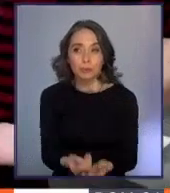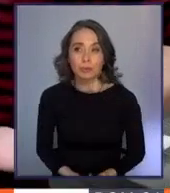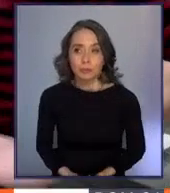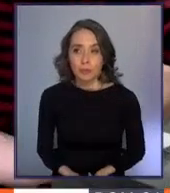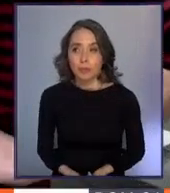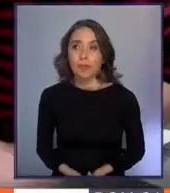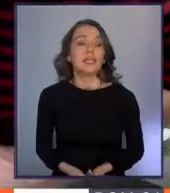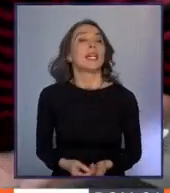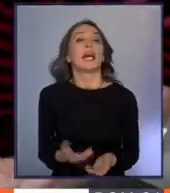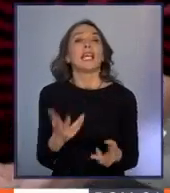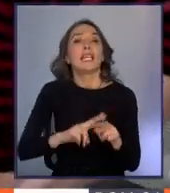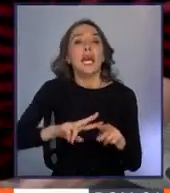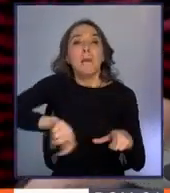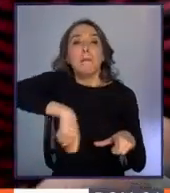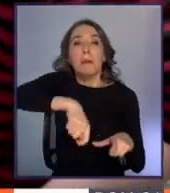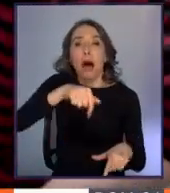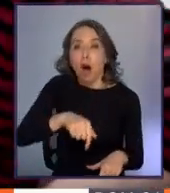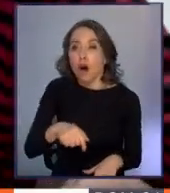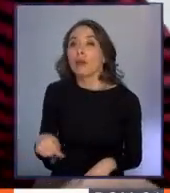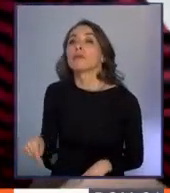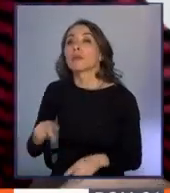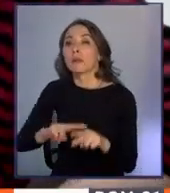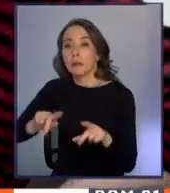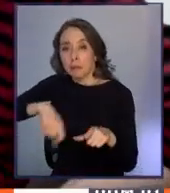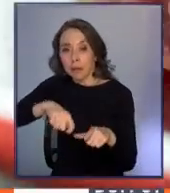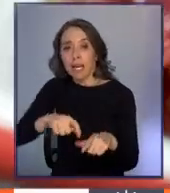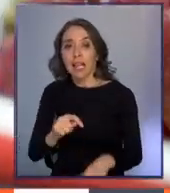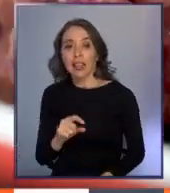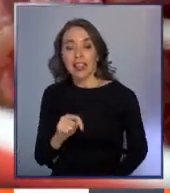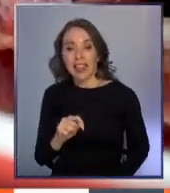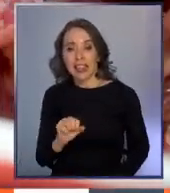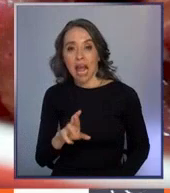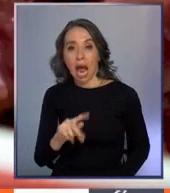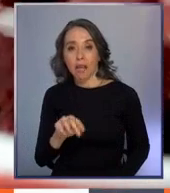¿Qué vamos a preparar hoy día? Vamos a preparar tártaro de vacuno.